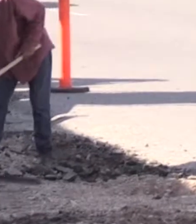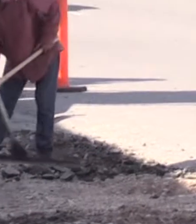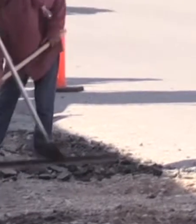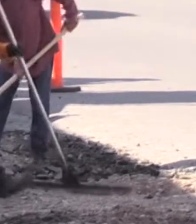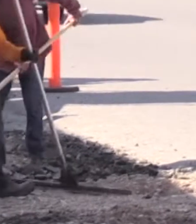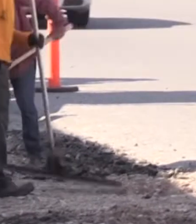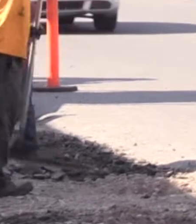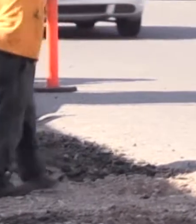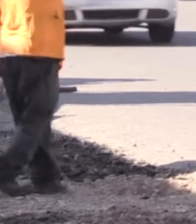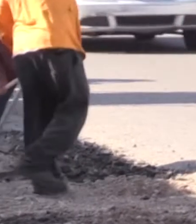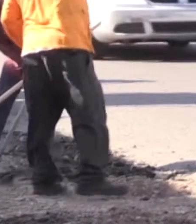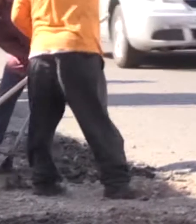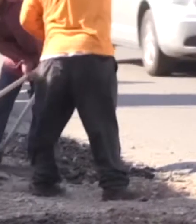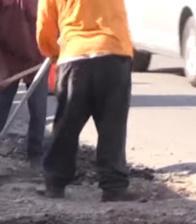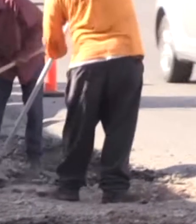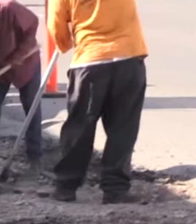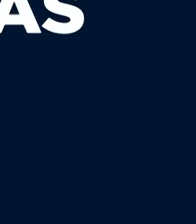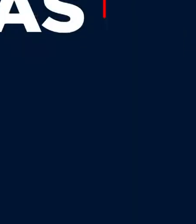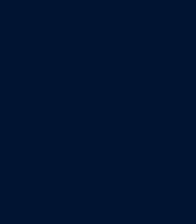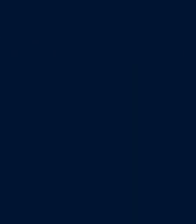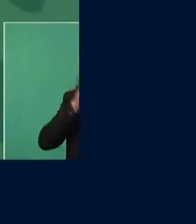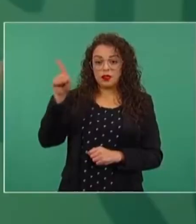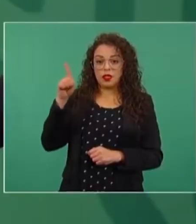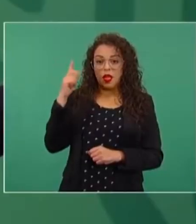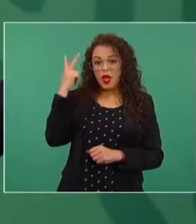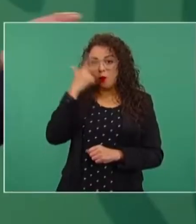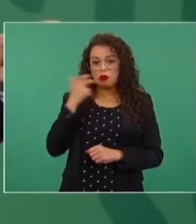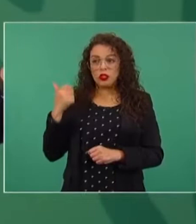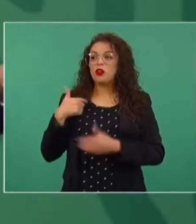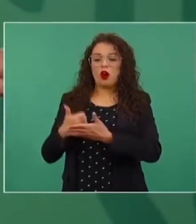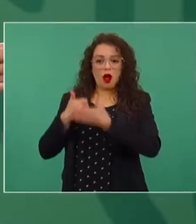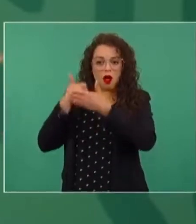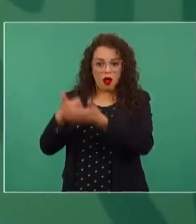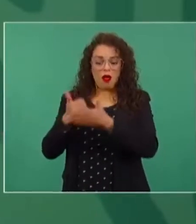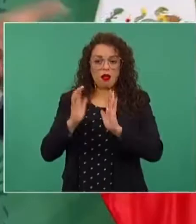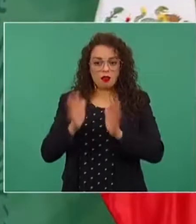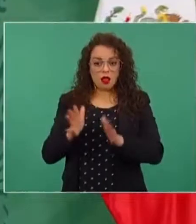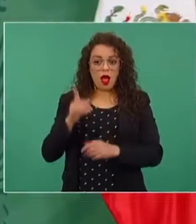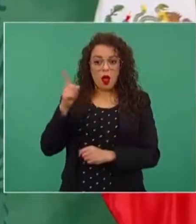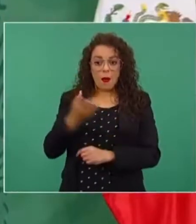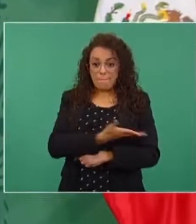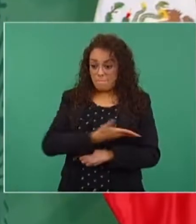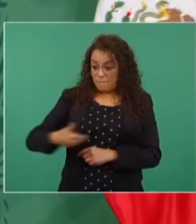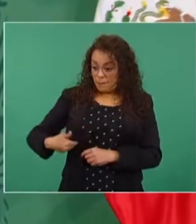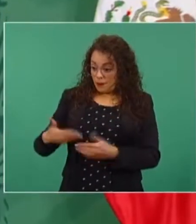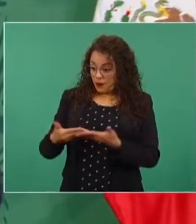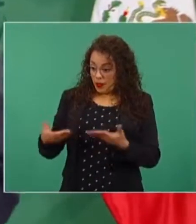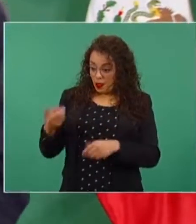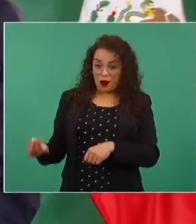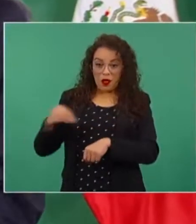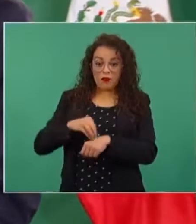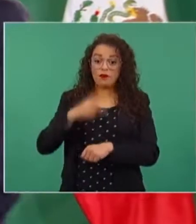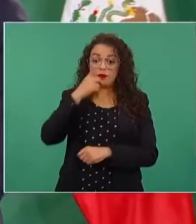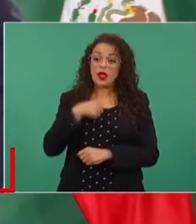que necesita 6,000 millones de pesos para pavimentación. Y ahora ya el presidente de Hermosillo, que está entrando, dice: